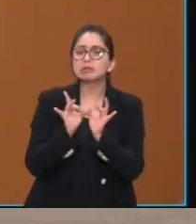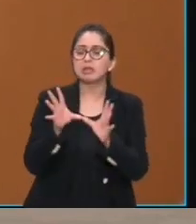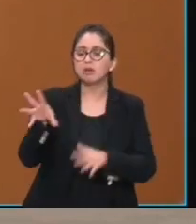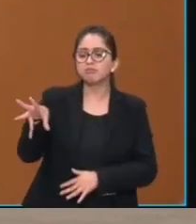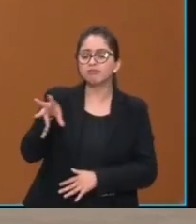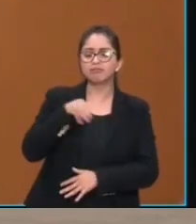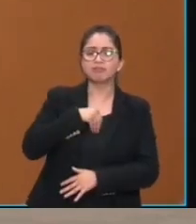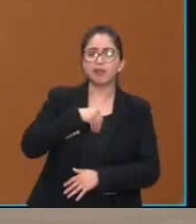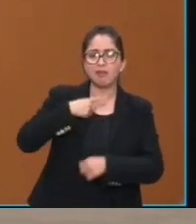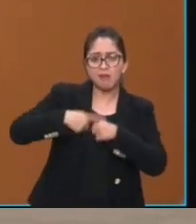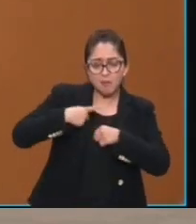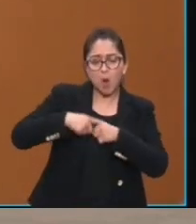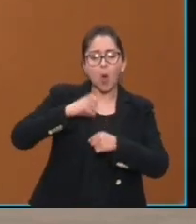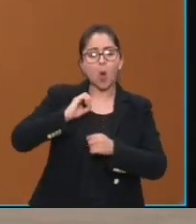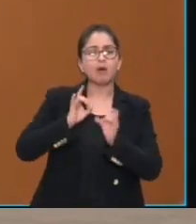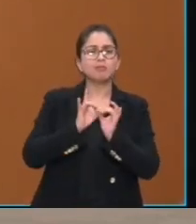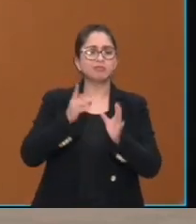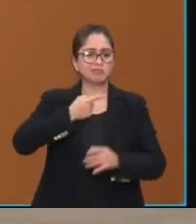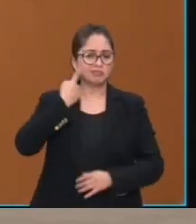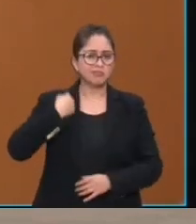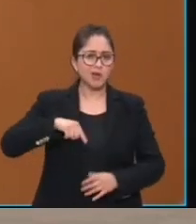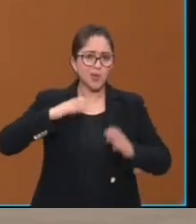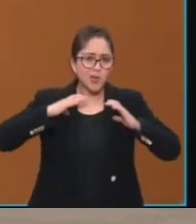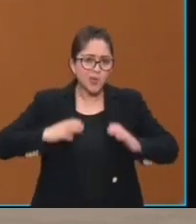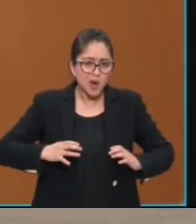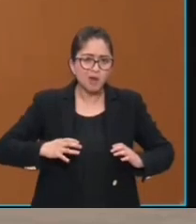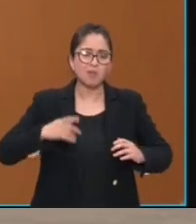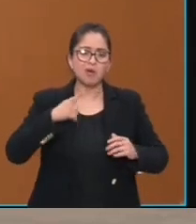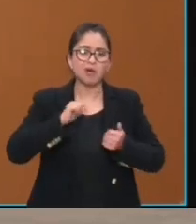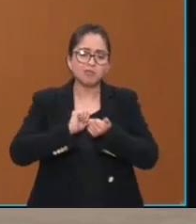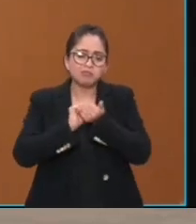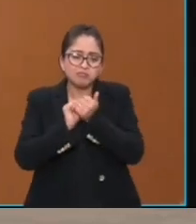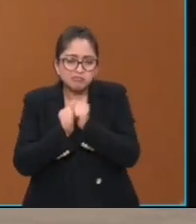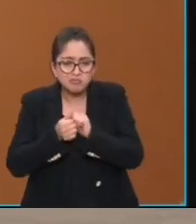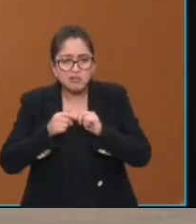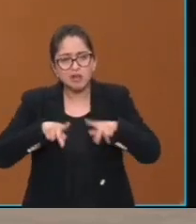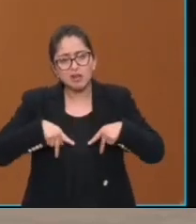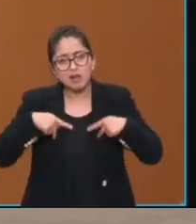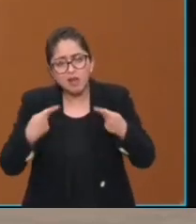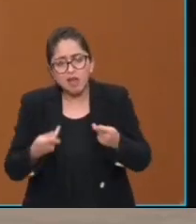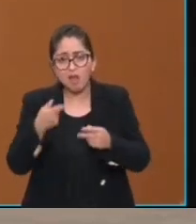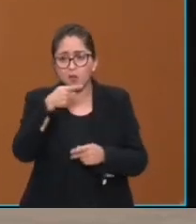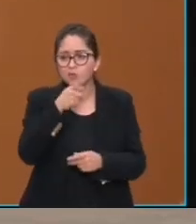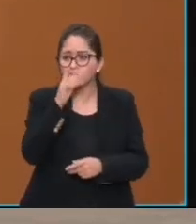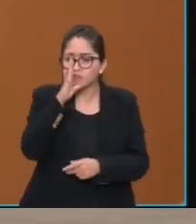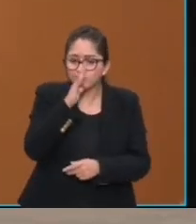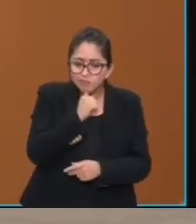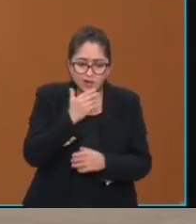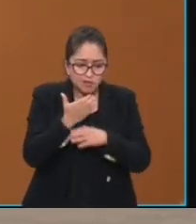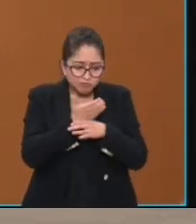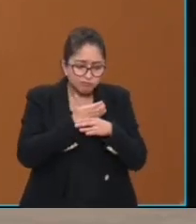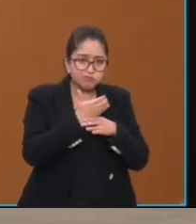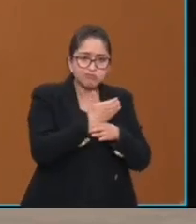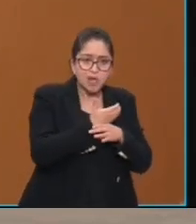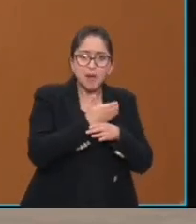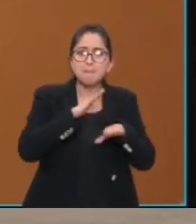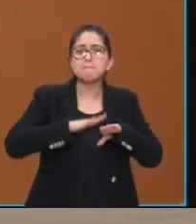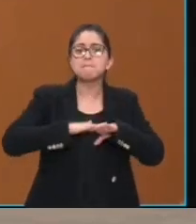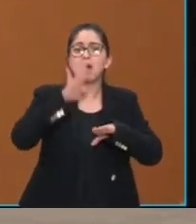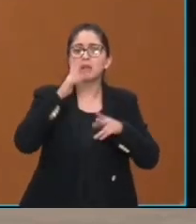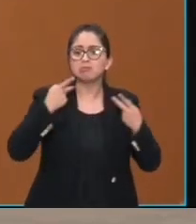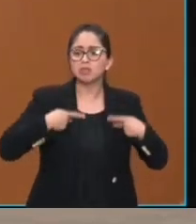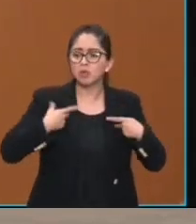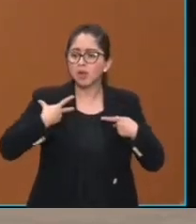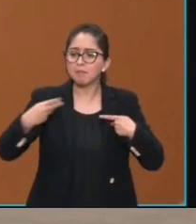sobre todo una crónica degenerativa, una no comunicable, pueda impactar a la población, porque nos